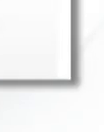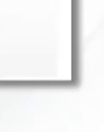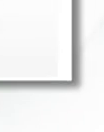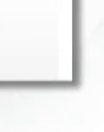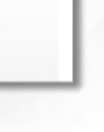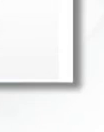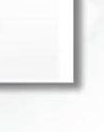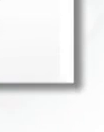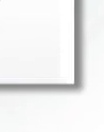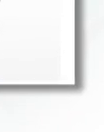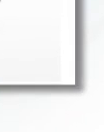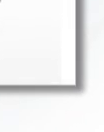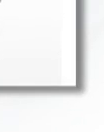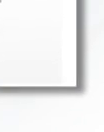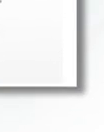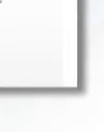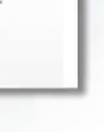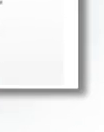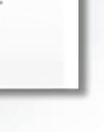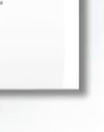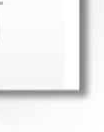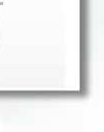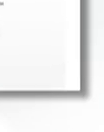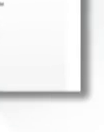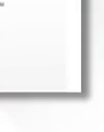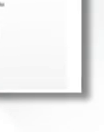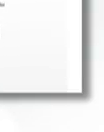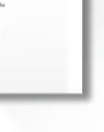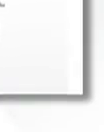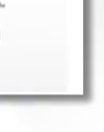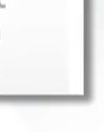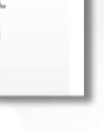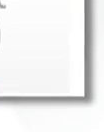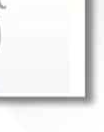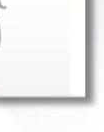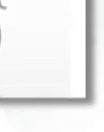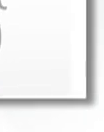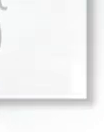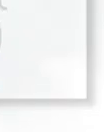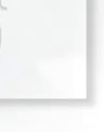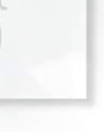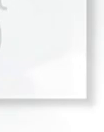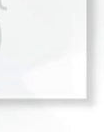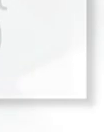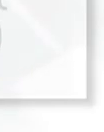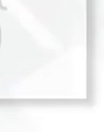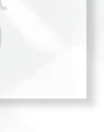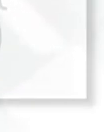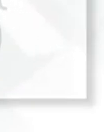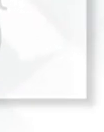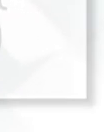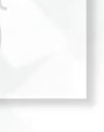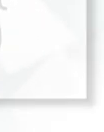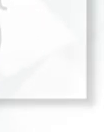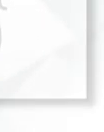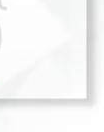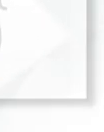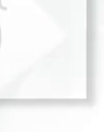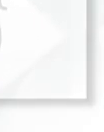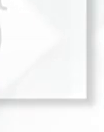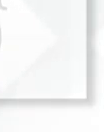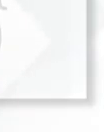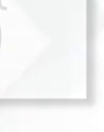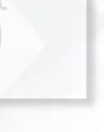el Instituto Politécnico Nacional abre la convocatoria para la maestría en tecnología avanzada para el periodo enero-junio